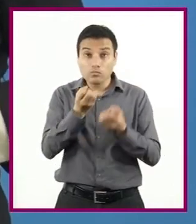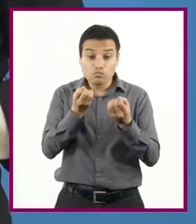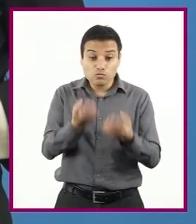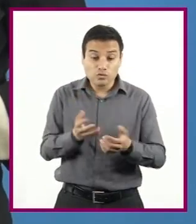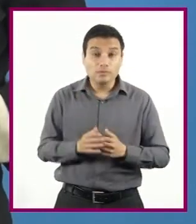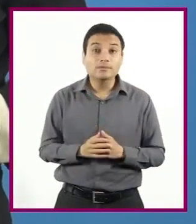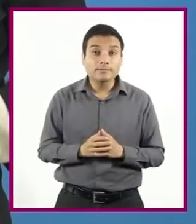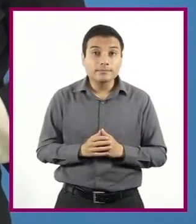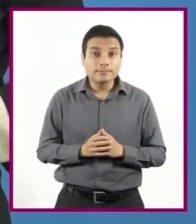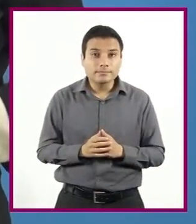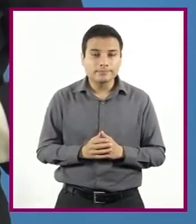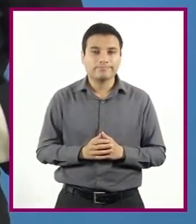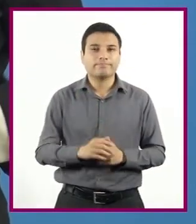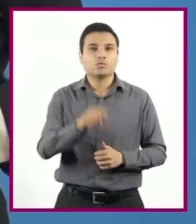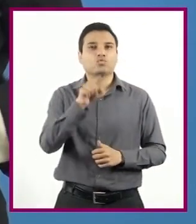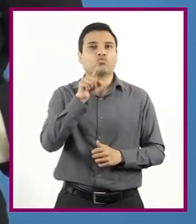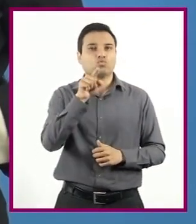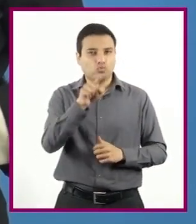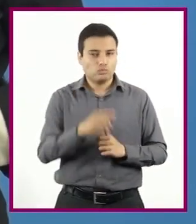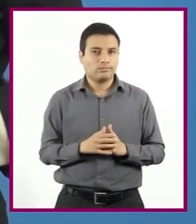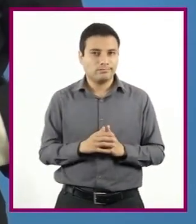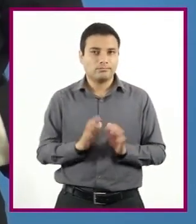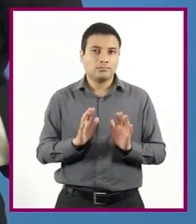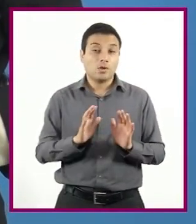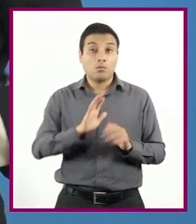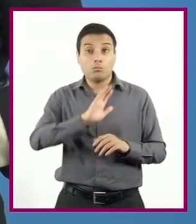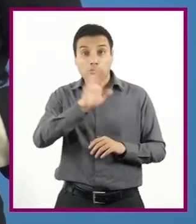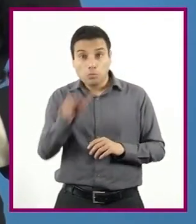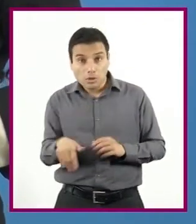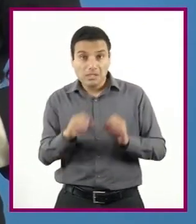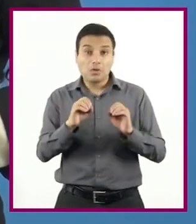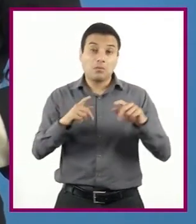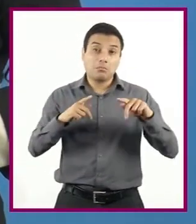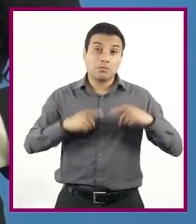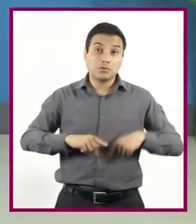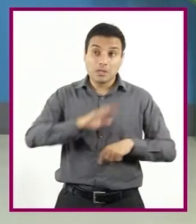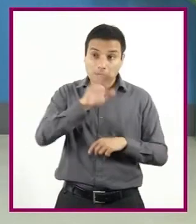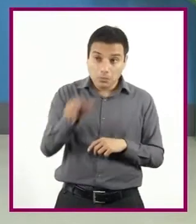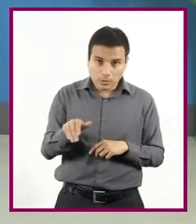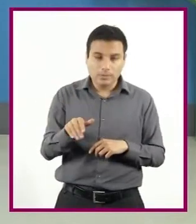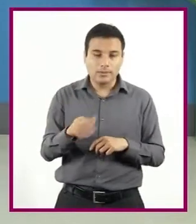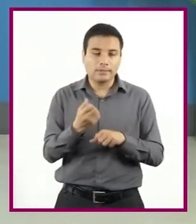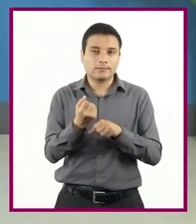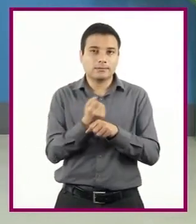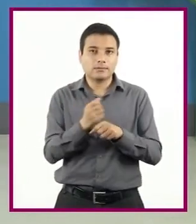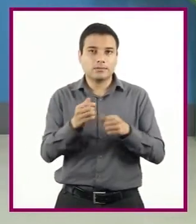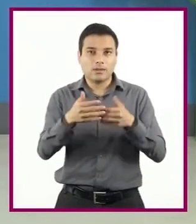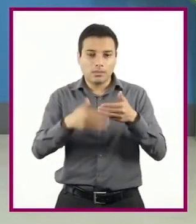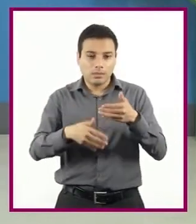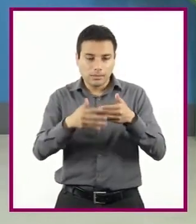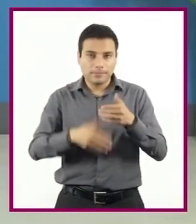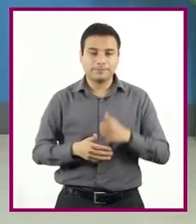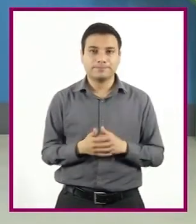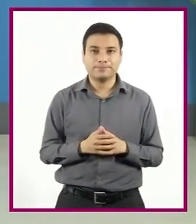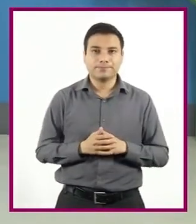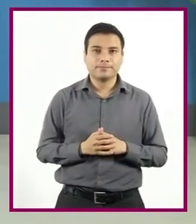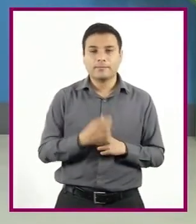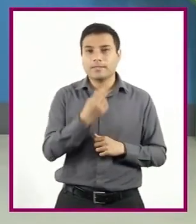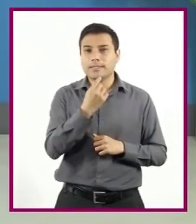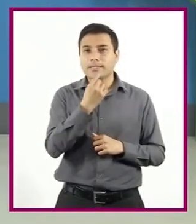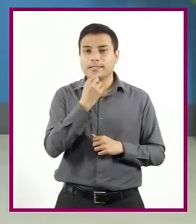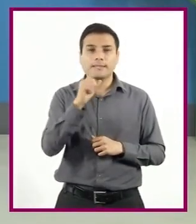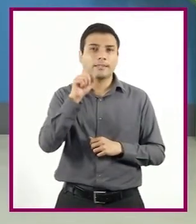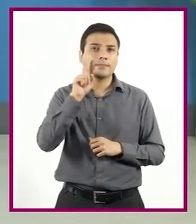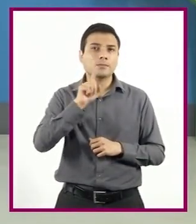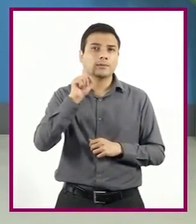tierra, tu heredad. Tu suerte es la casa del sol en el cielo. En cambio, a las niñas se les